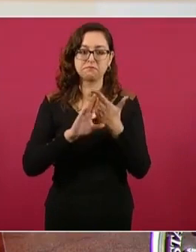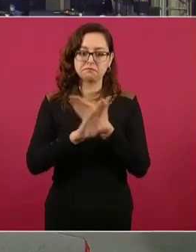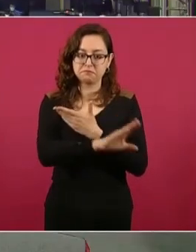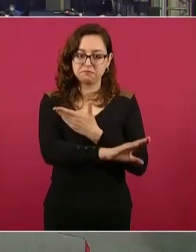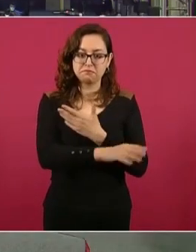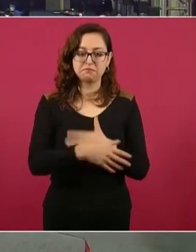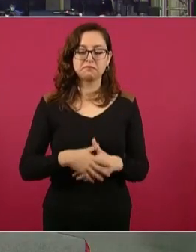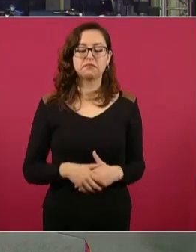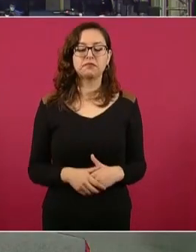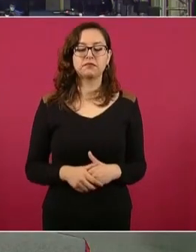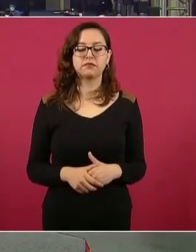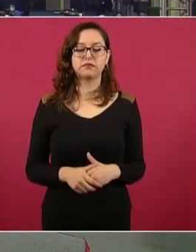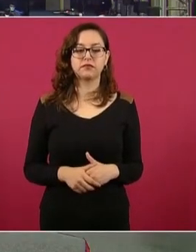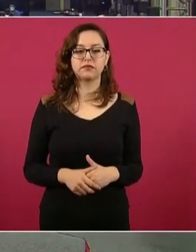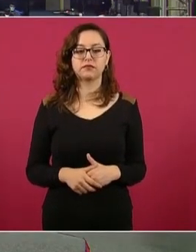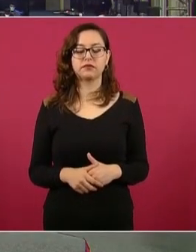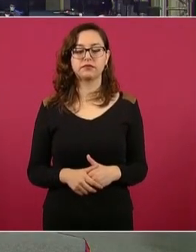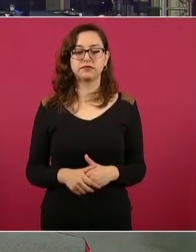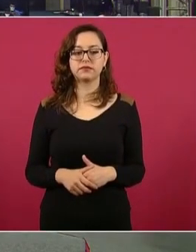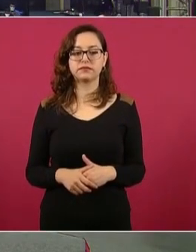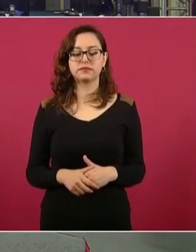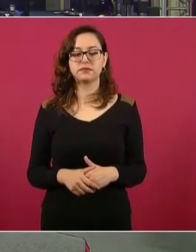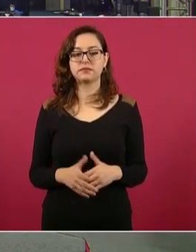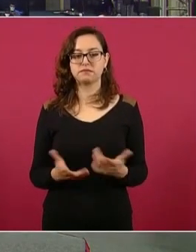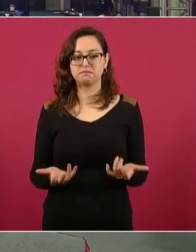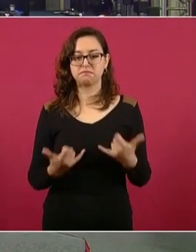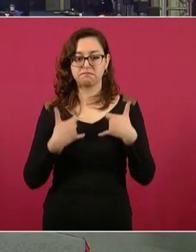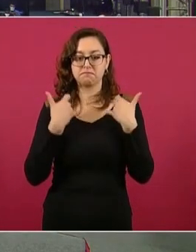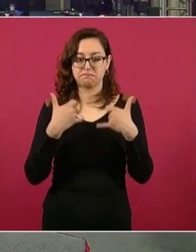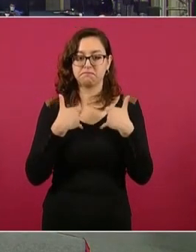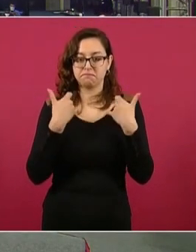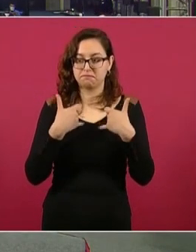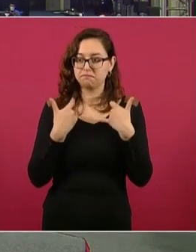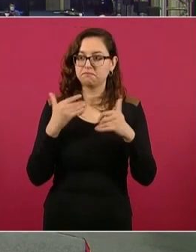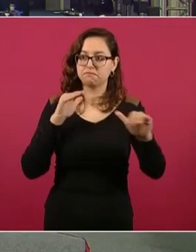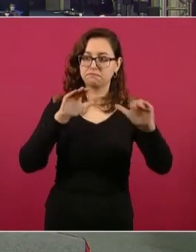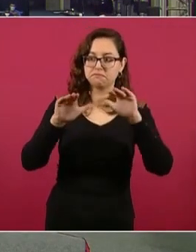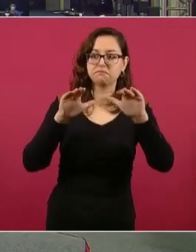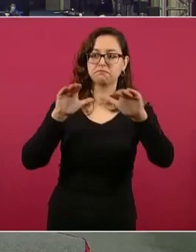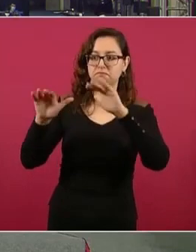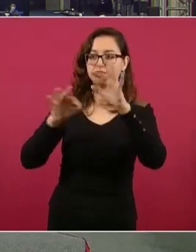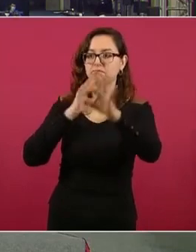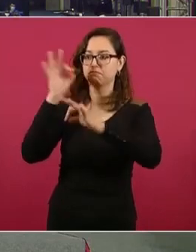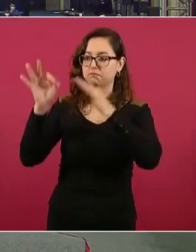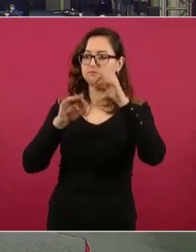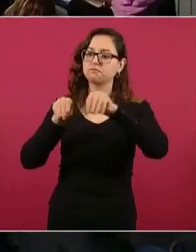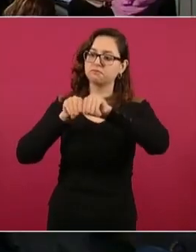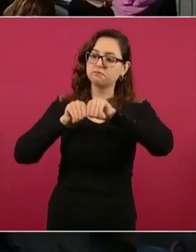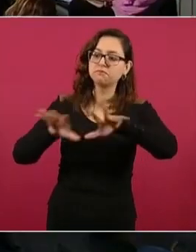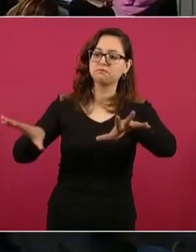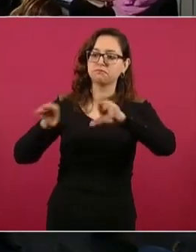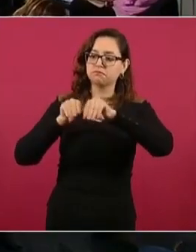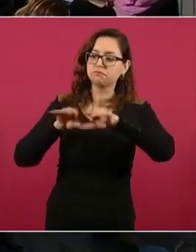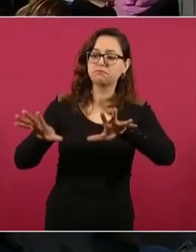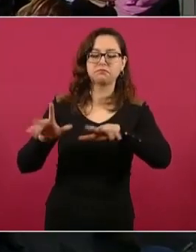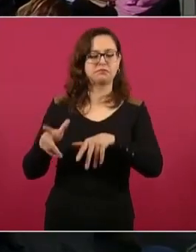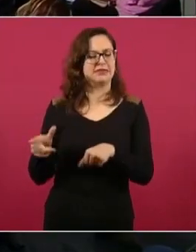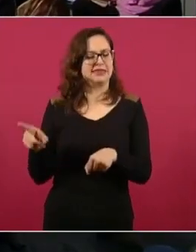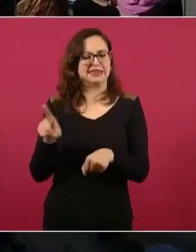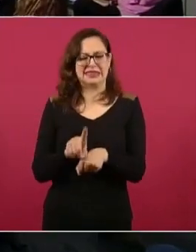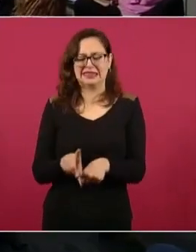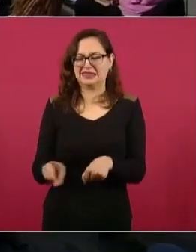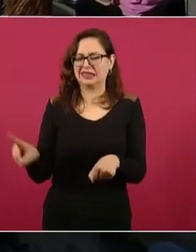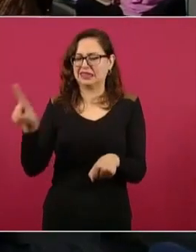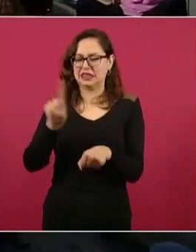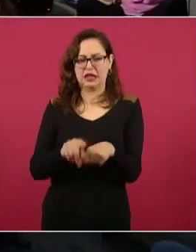drogas, en el caso de los jóvenes. De las campañas permanentes del gobierno,